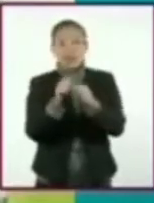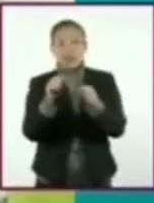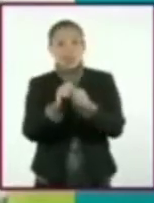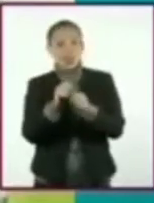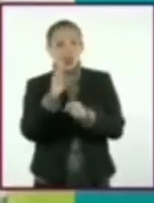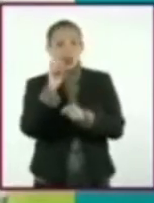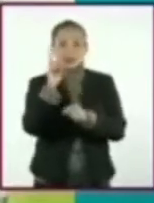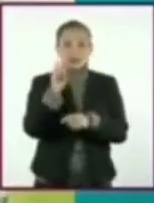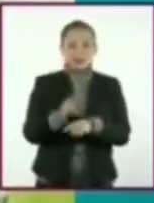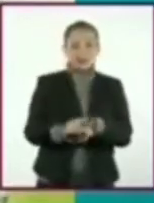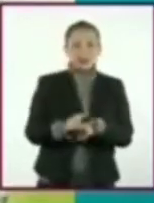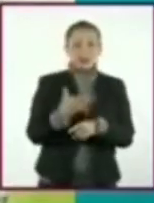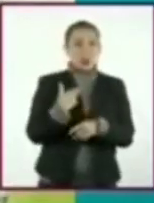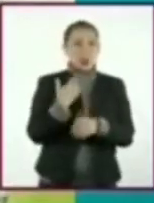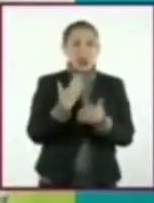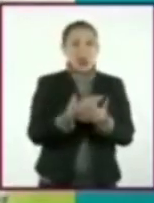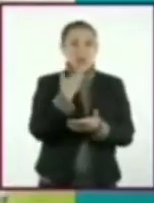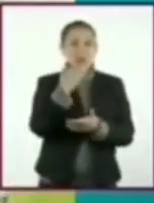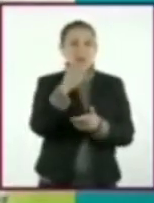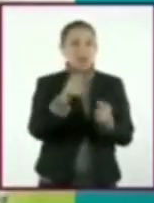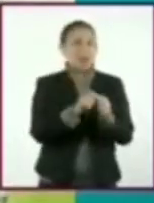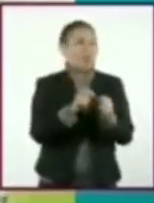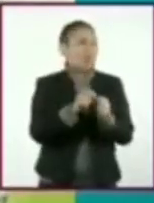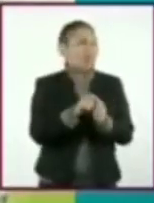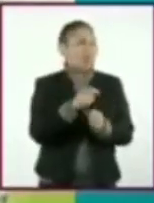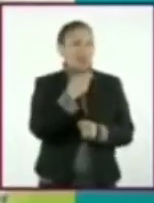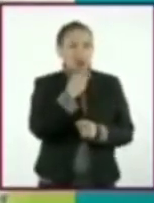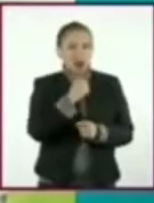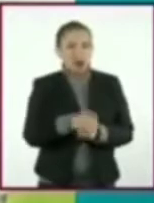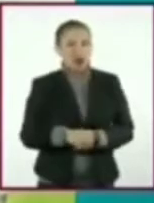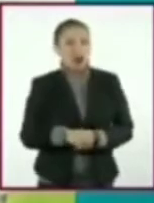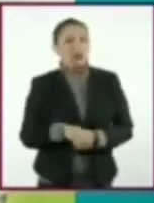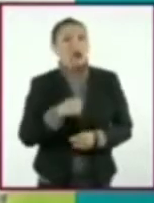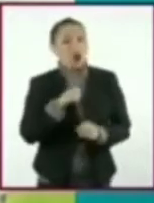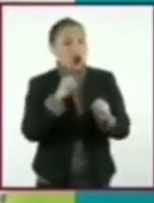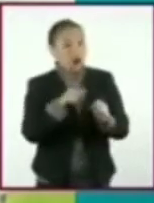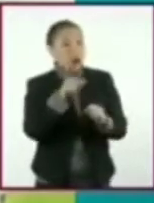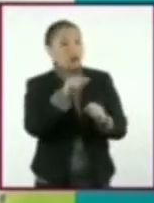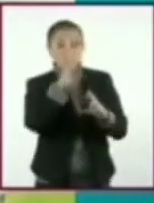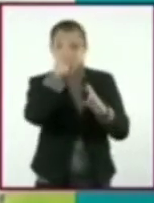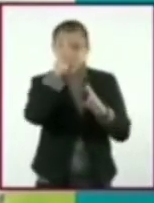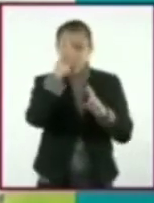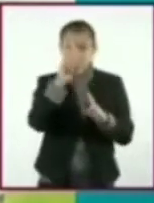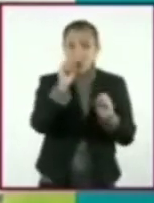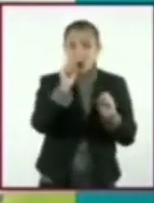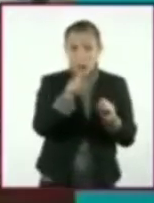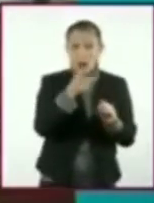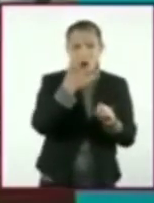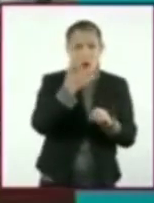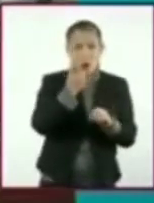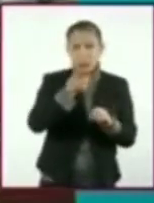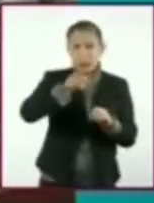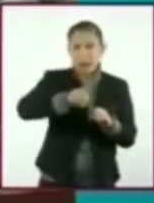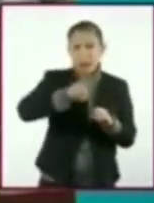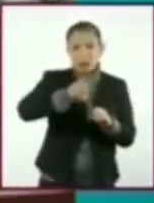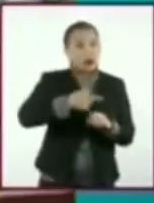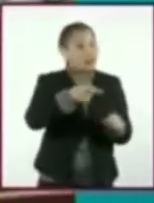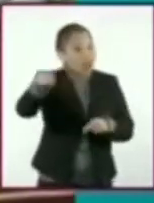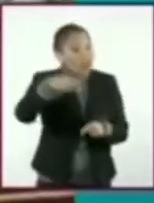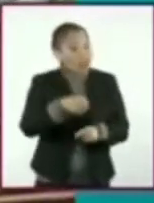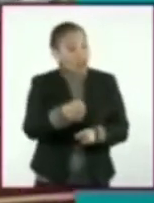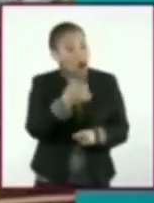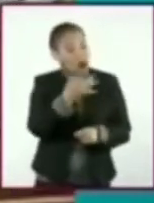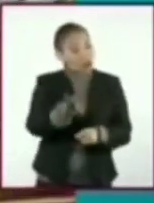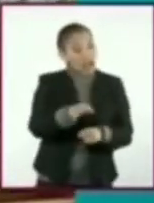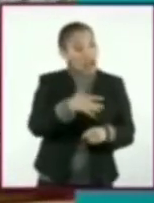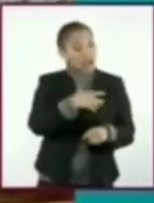repente no le cae bien, pero el decir, ok, mijito, respeto que no quiera saludar, porque muchas veces estamos, saluda, no seas